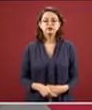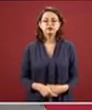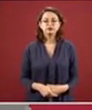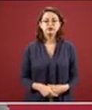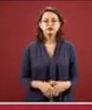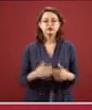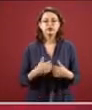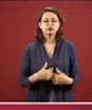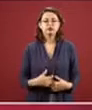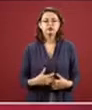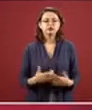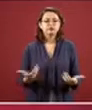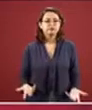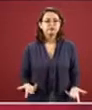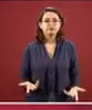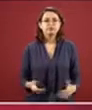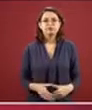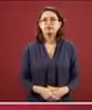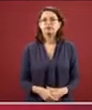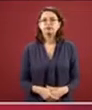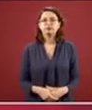Es que